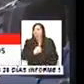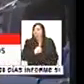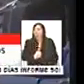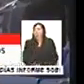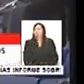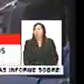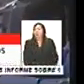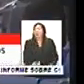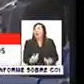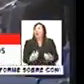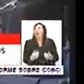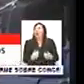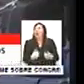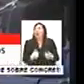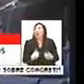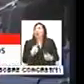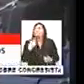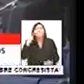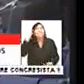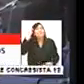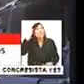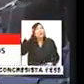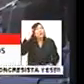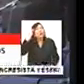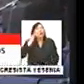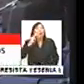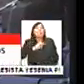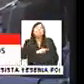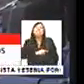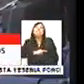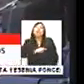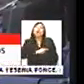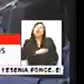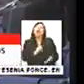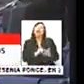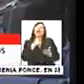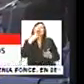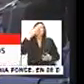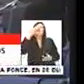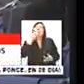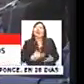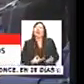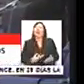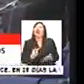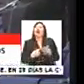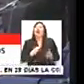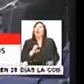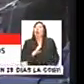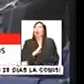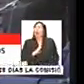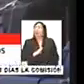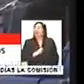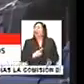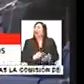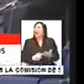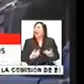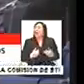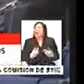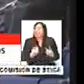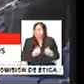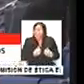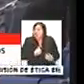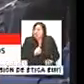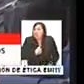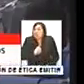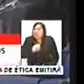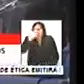porque yo tengo la capacidad mental y moral para decidir qué es lo correcto ético qué es lo que me conviene